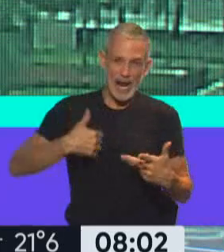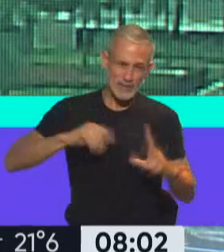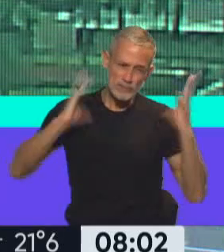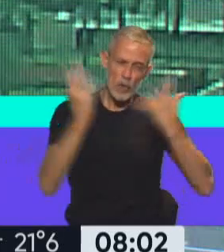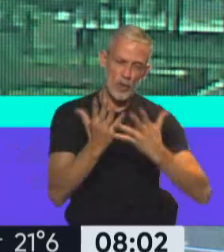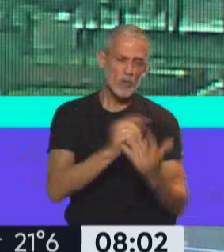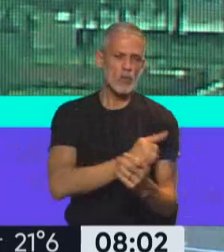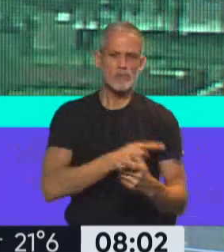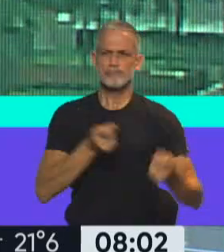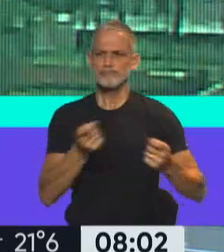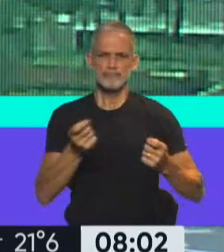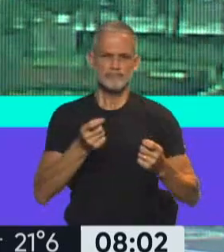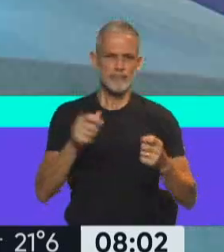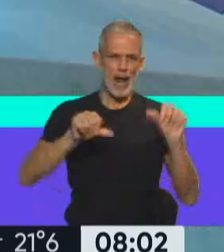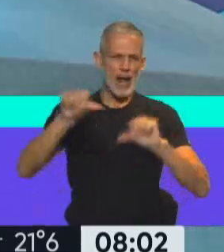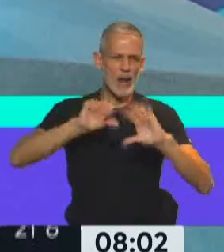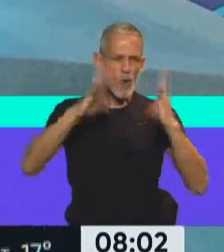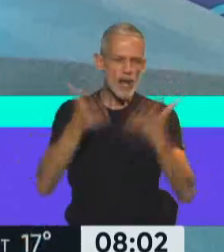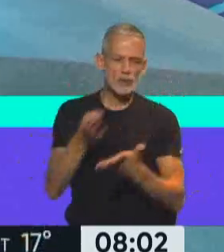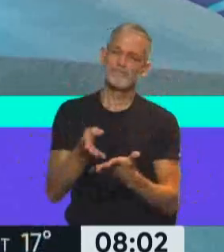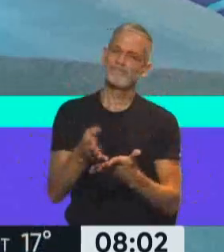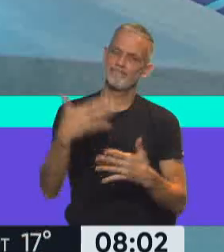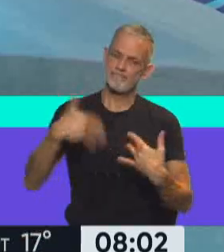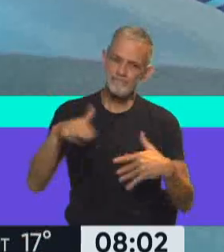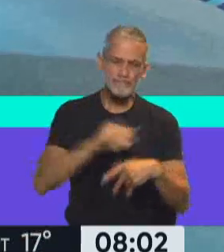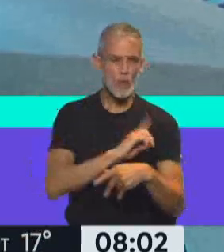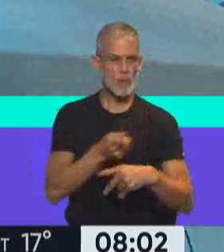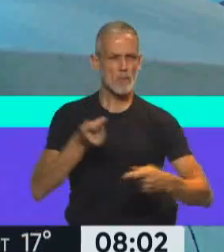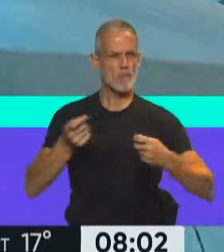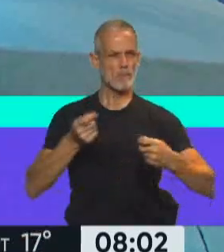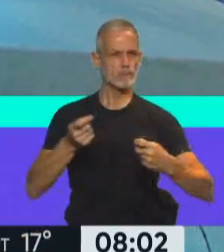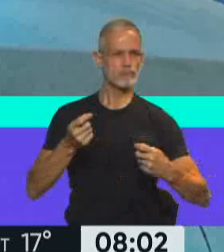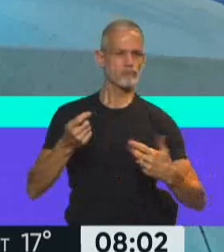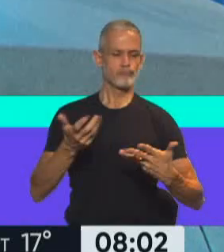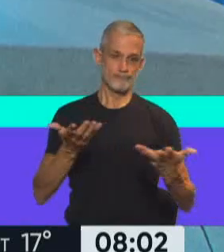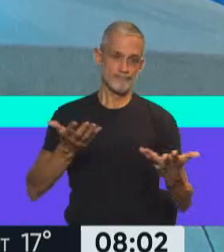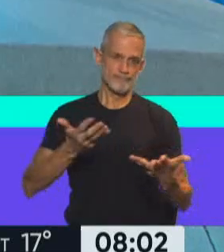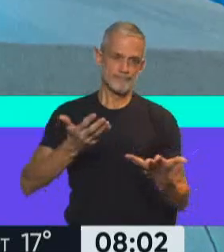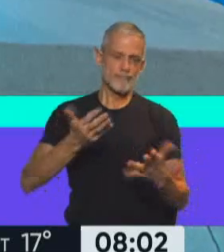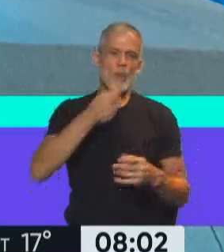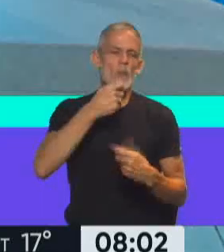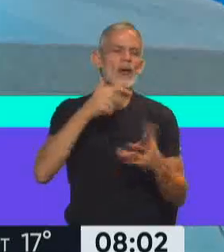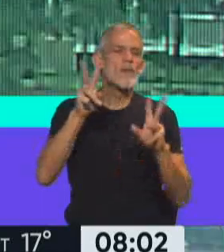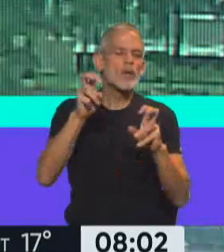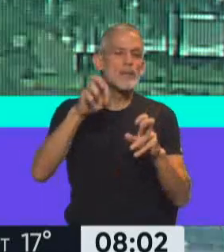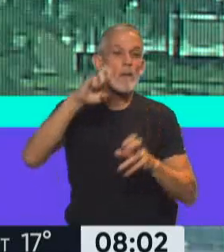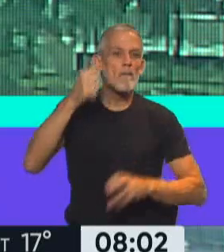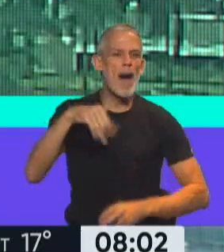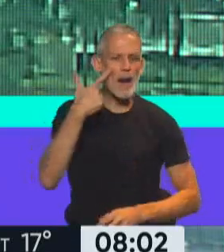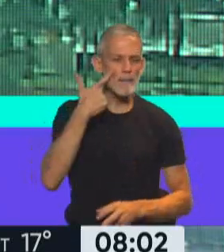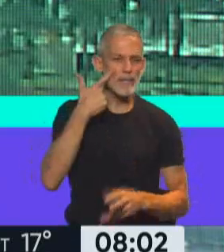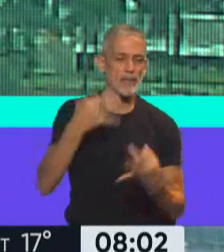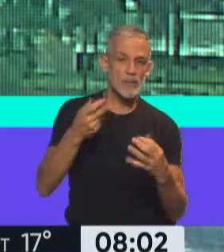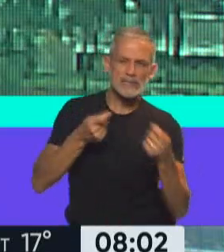mundo, el poder de los laboratorios es inmenso. El ya problema, Silvi, también, por ejemplo, y sin ir más lejos con el tema PAMI, cuando hay que